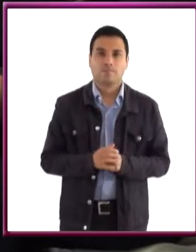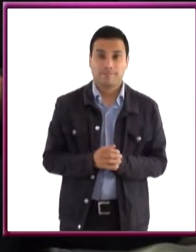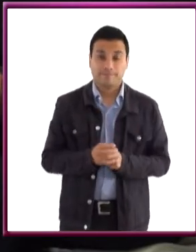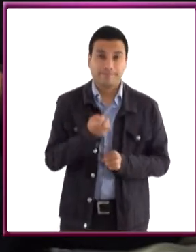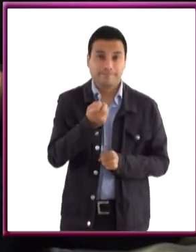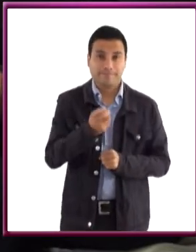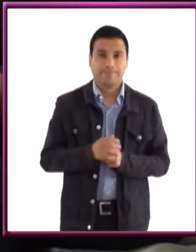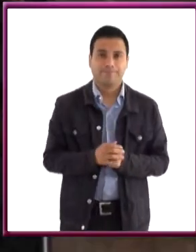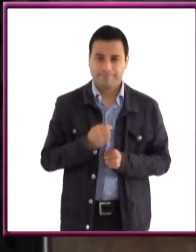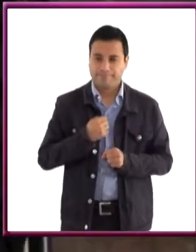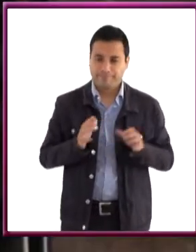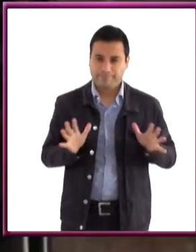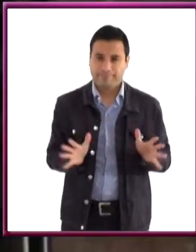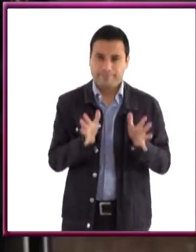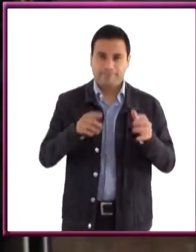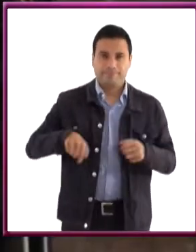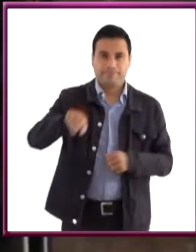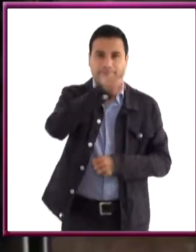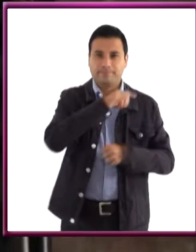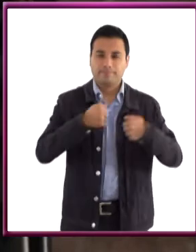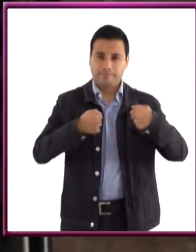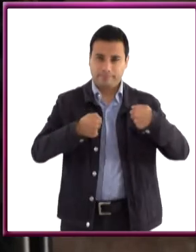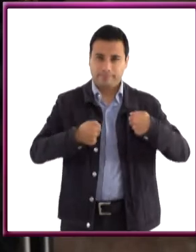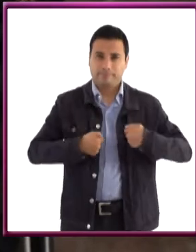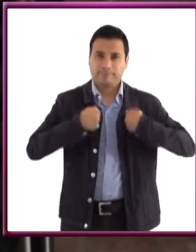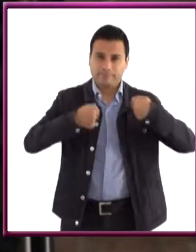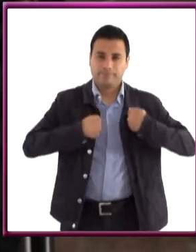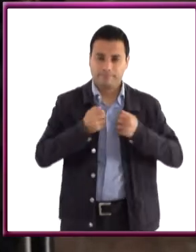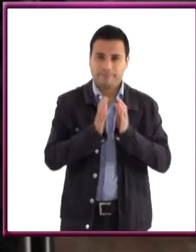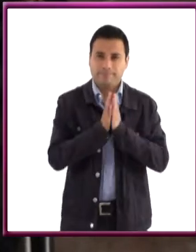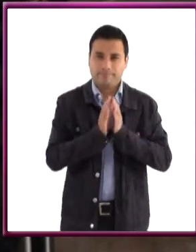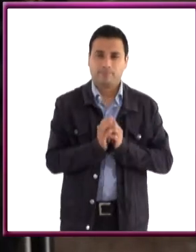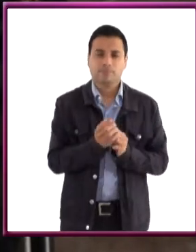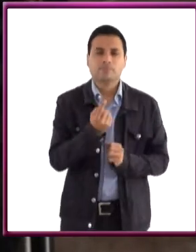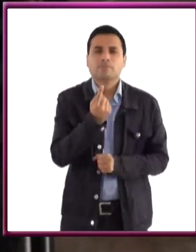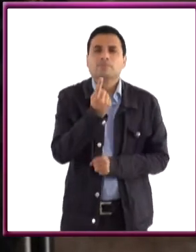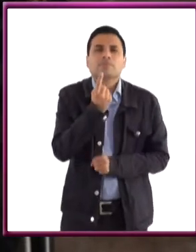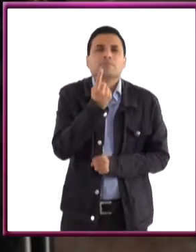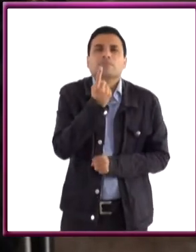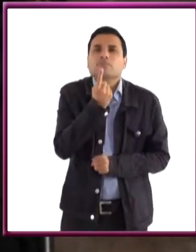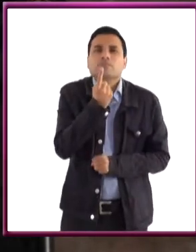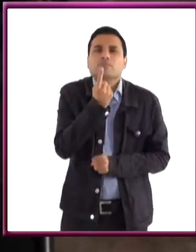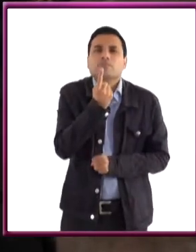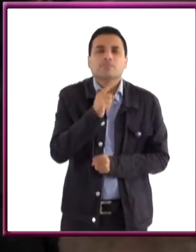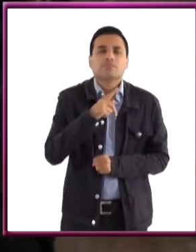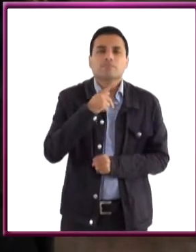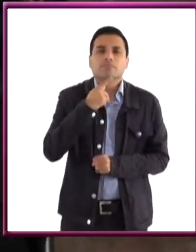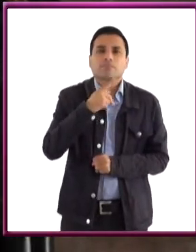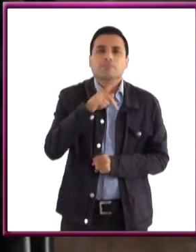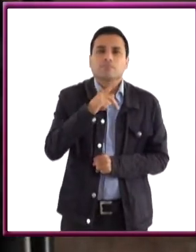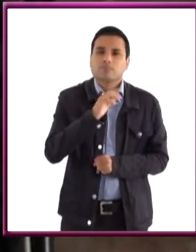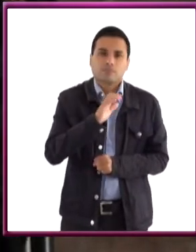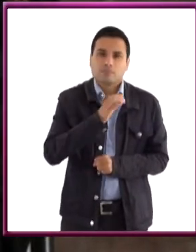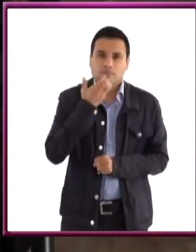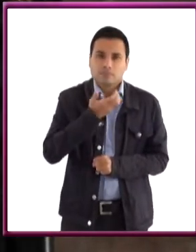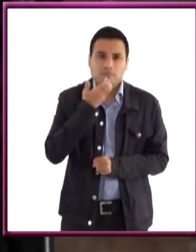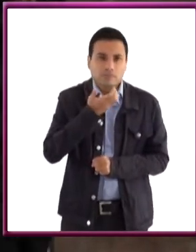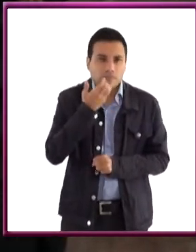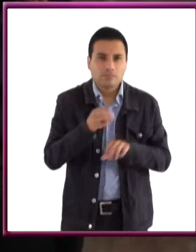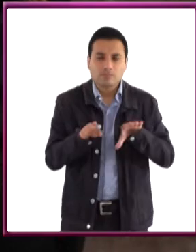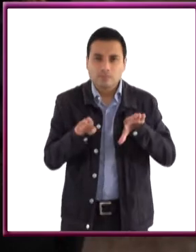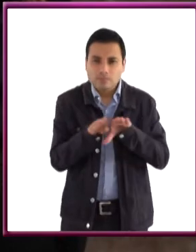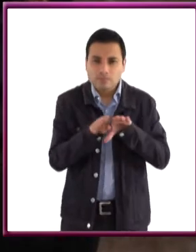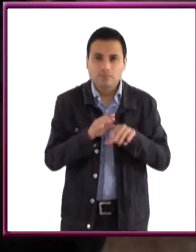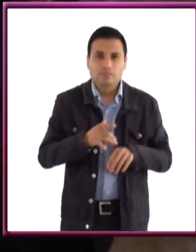Sí, así es. Yo invito a los jóvenes a que elijan una situación cotidiana en donde normalmente